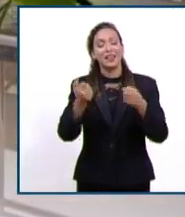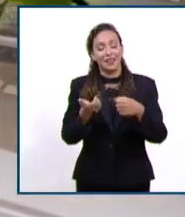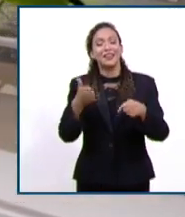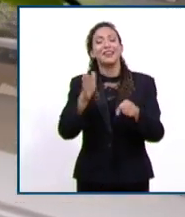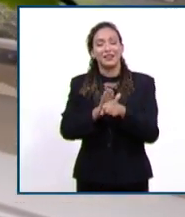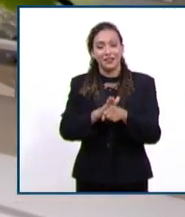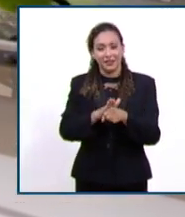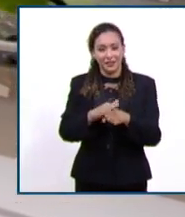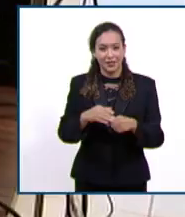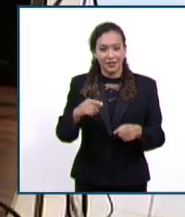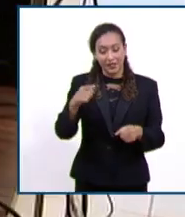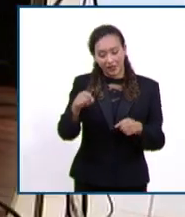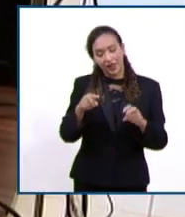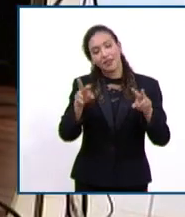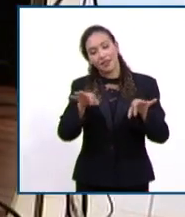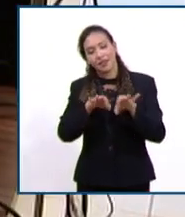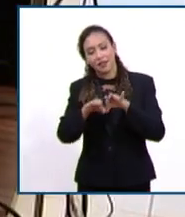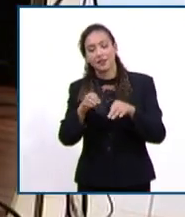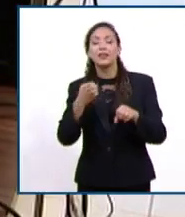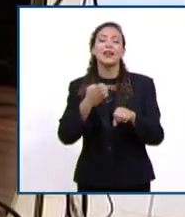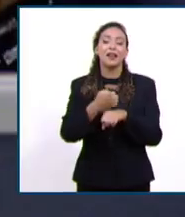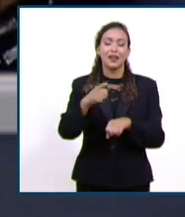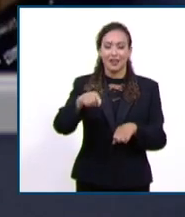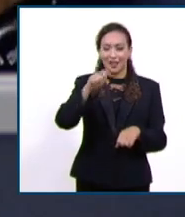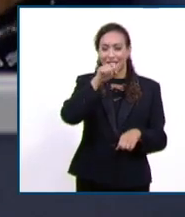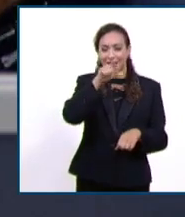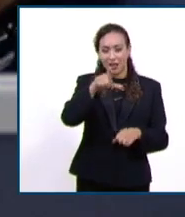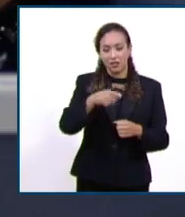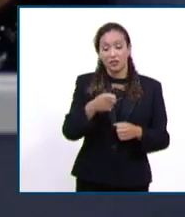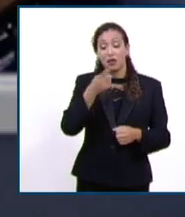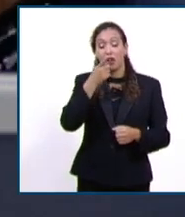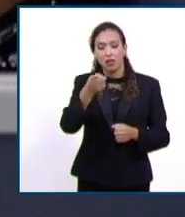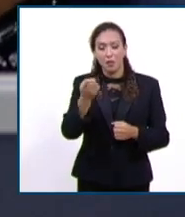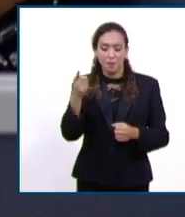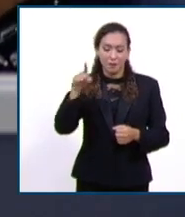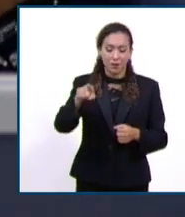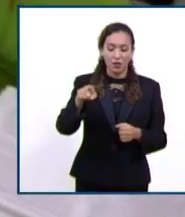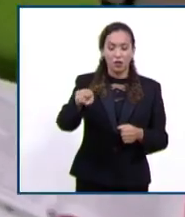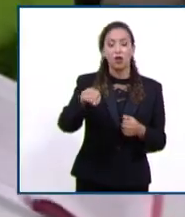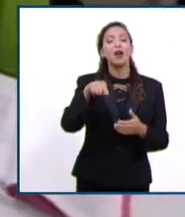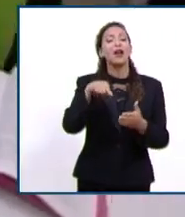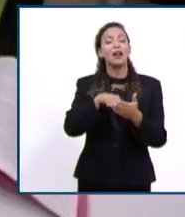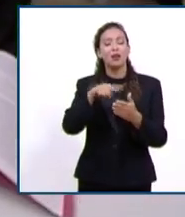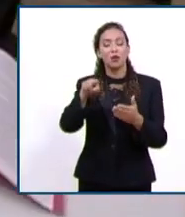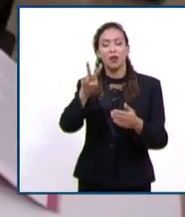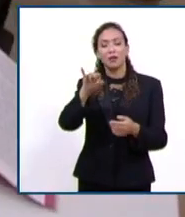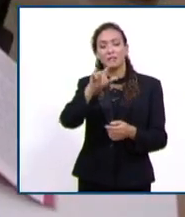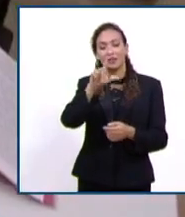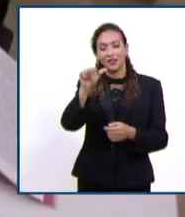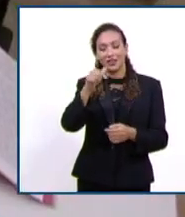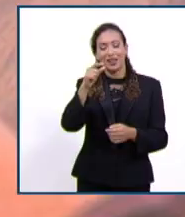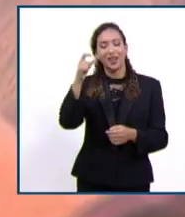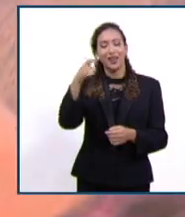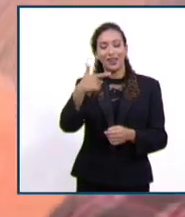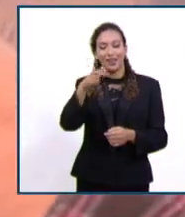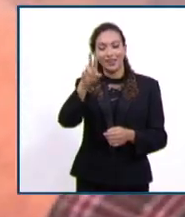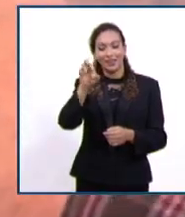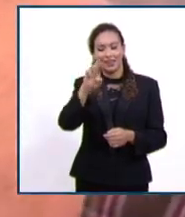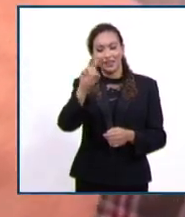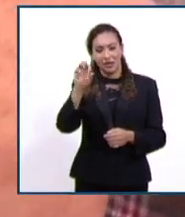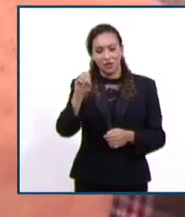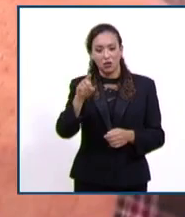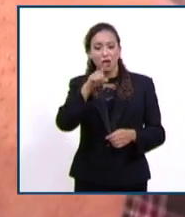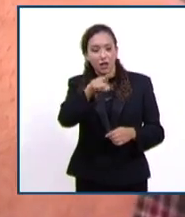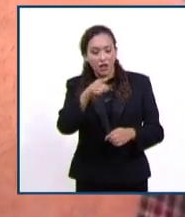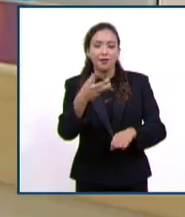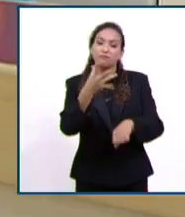administrativa, civil y de trabajo en el estado de Jalisco ordenó al Ayuntamiento de Villa Guerrero reparar el daño ocasionado a una